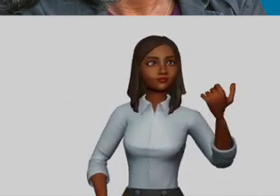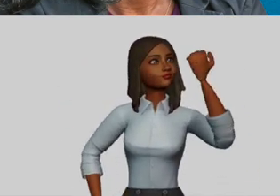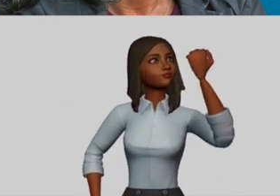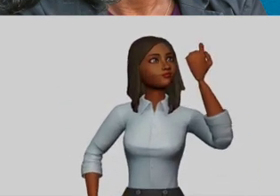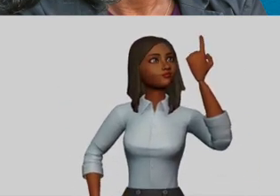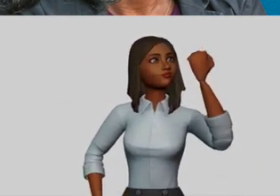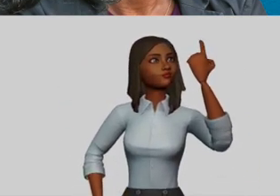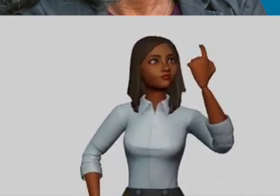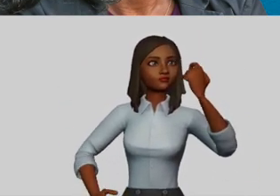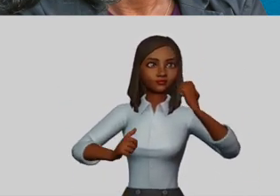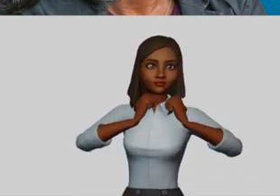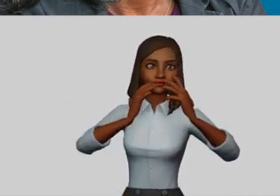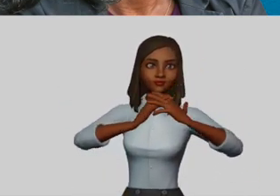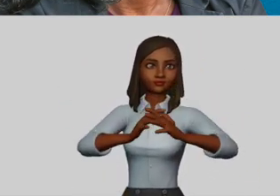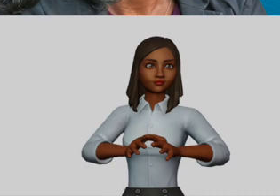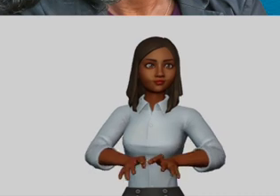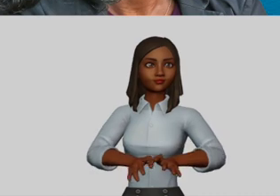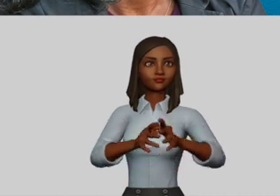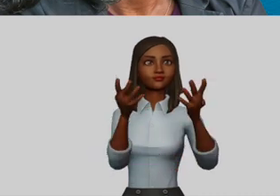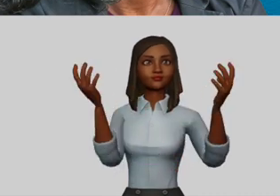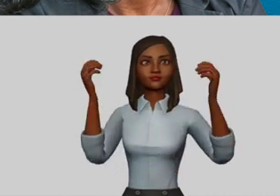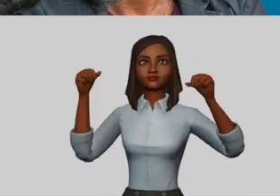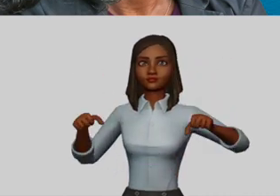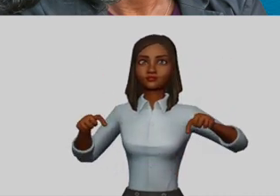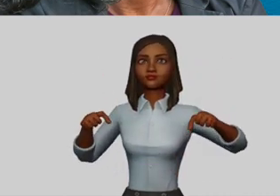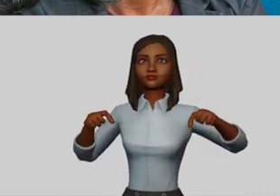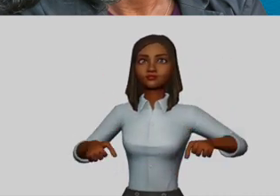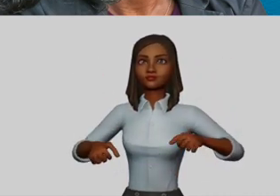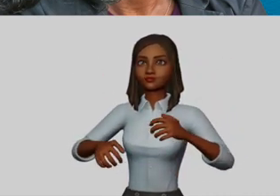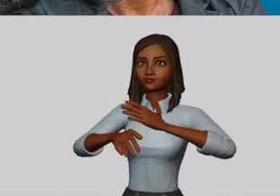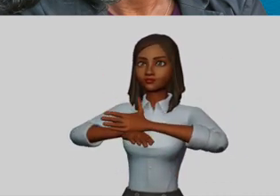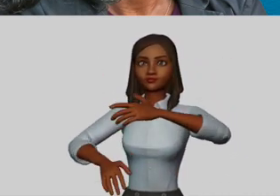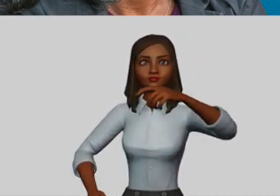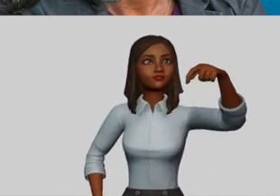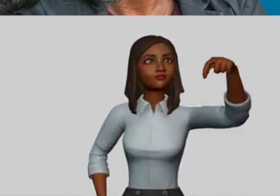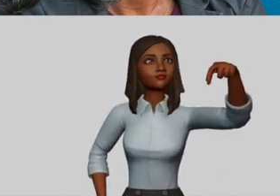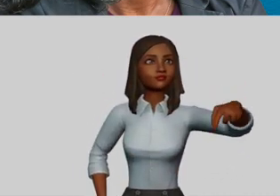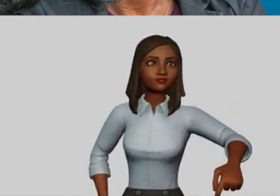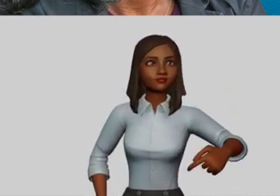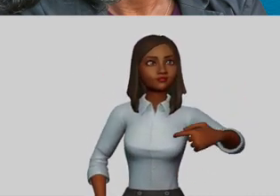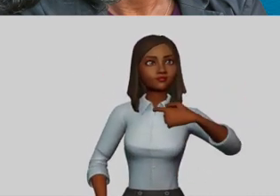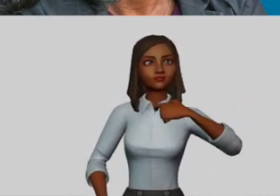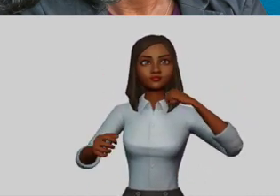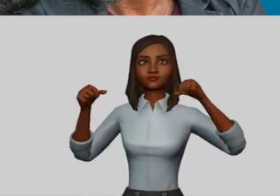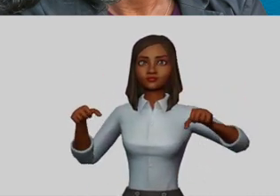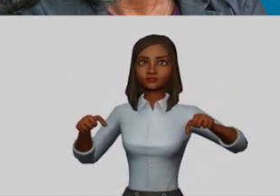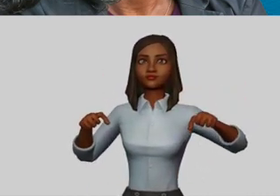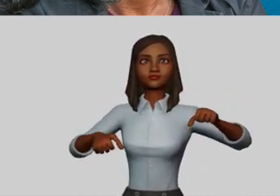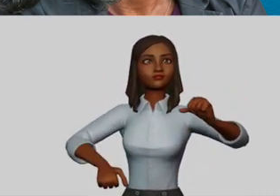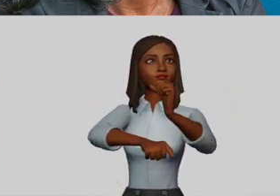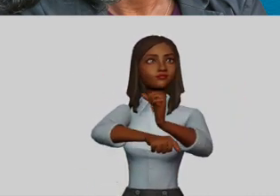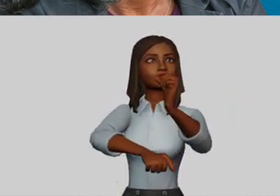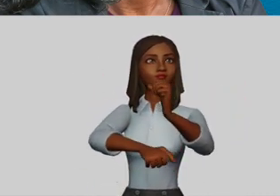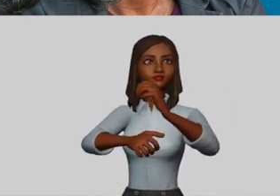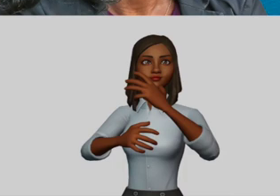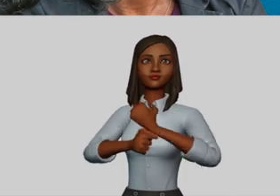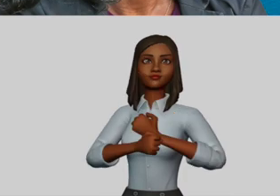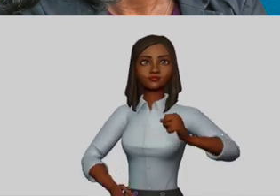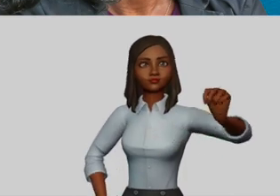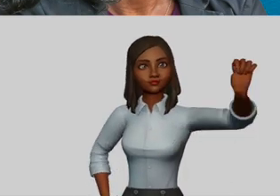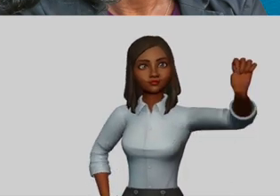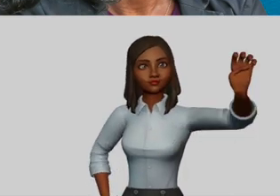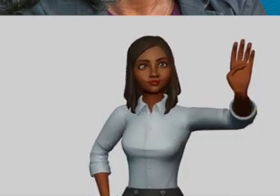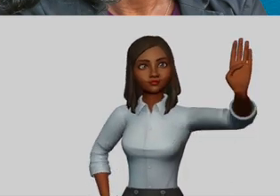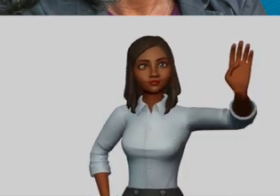dos patentes en esto. Porque ahora mismo es una, ahora mismo, como, imagínate, nosotros usamos Siri para todo.